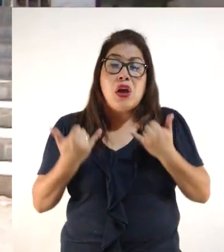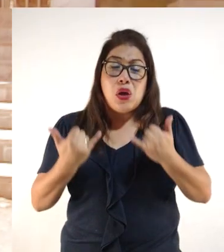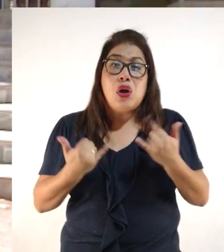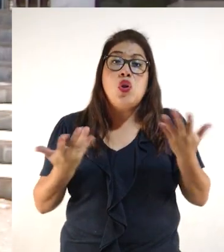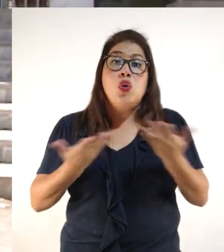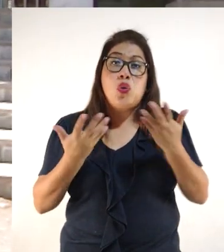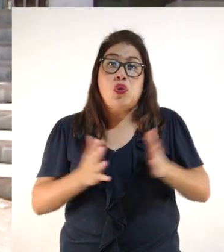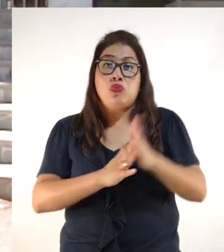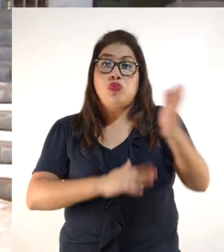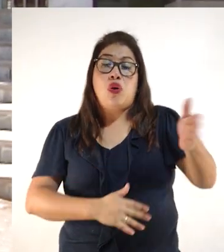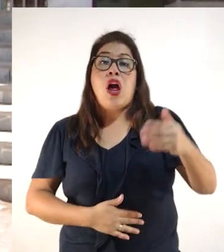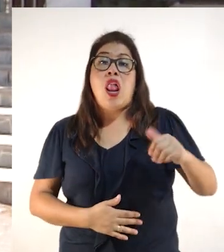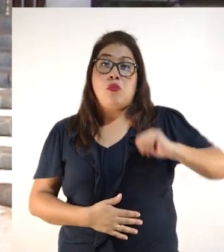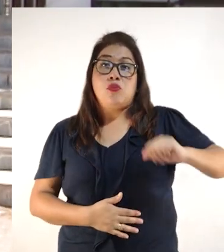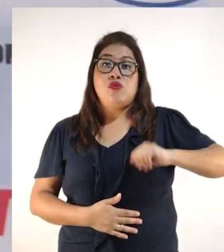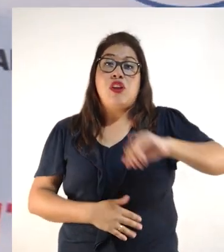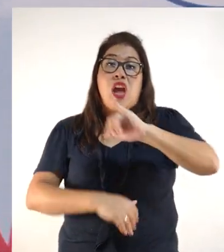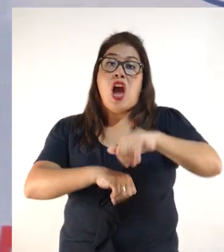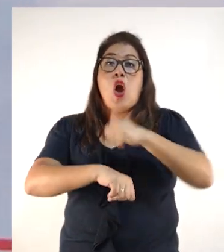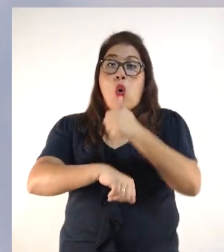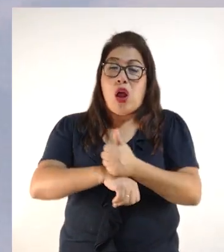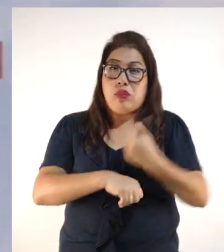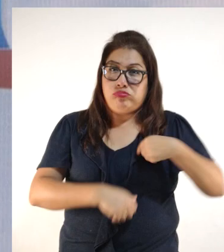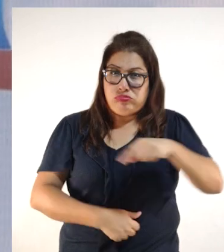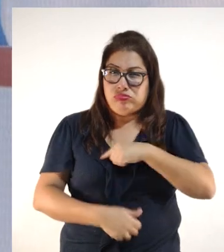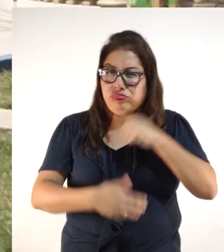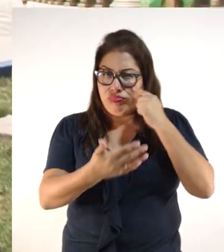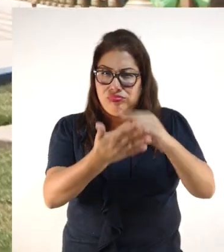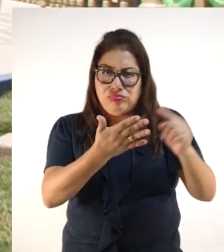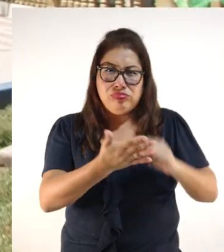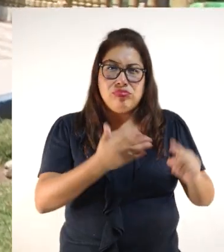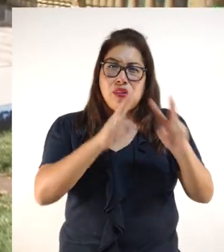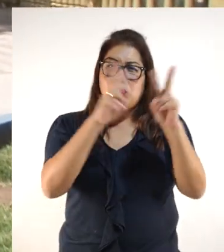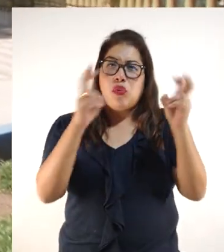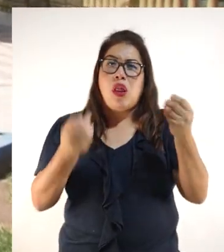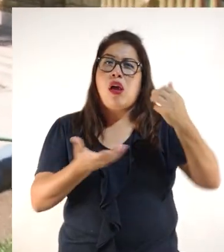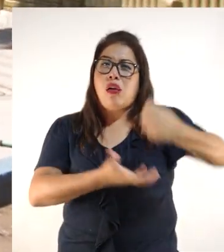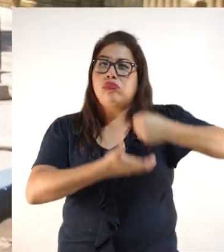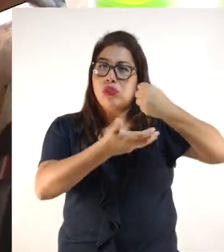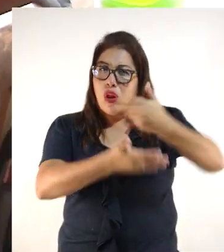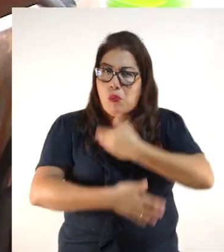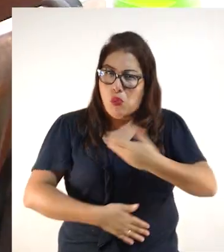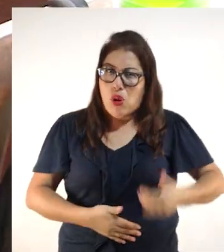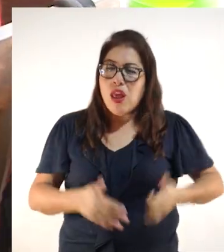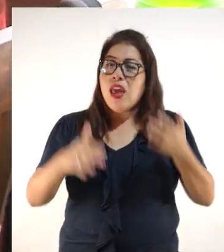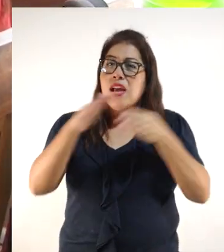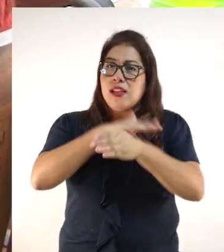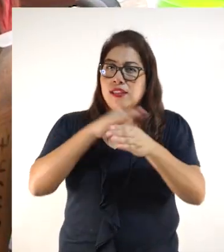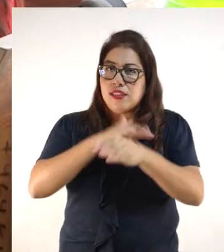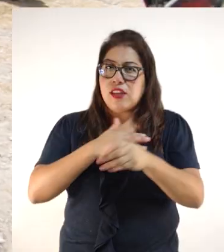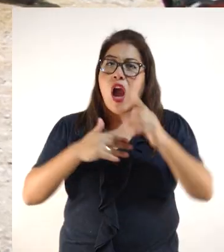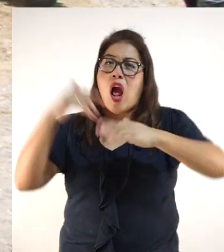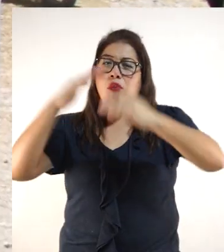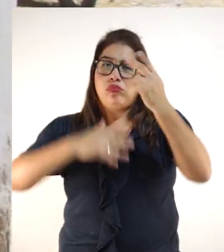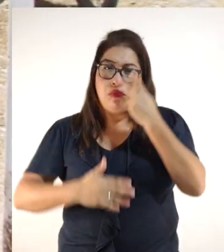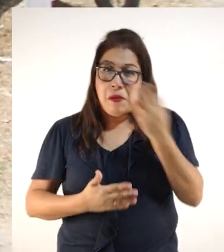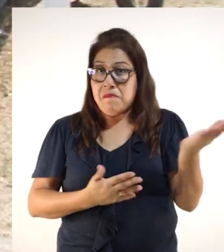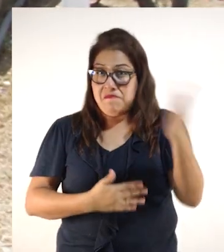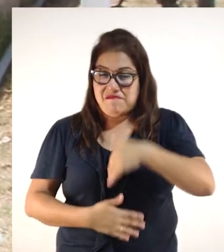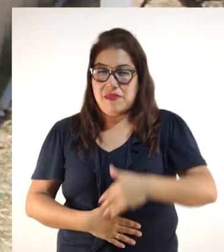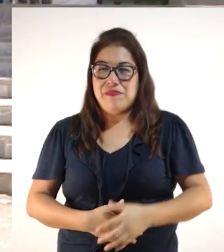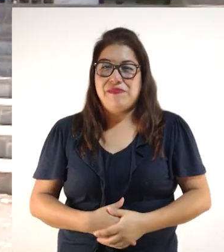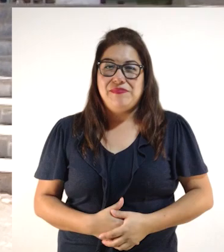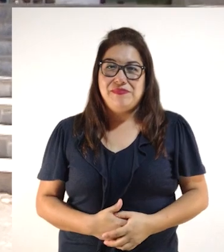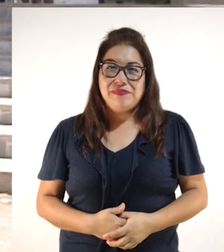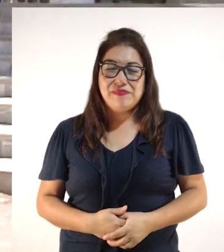Nos encontramos en la Municipalidad Provincial de Jauja, donde vamos a fiscalizar desde los ejes de presupuesto público y accesibilidad al medio